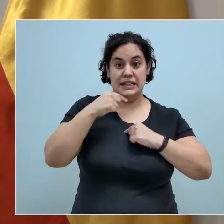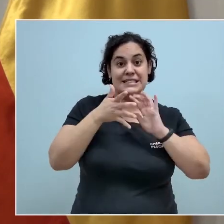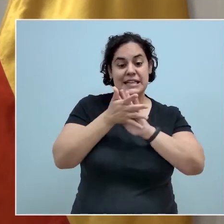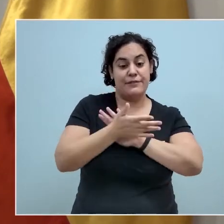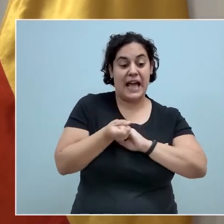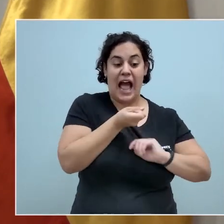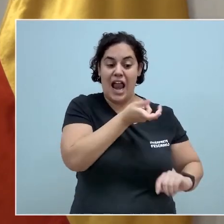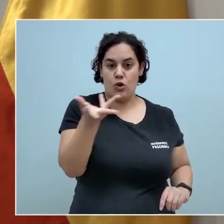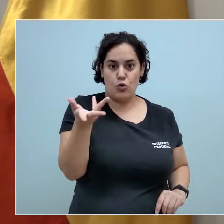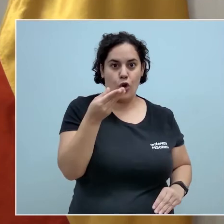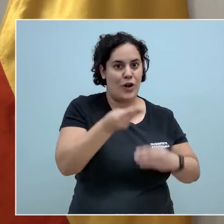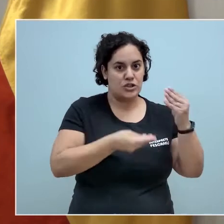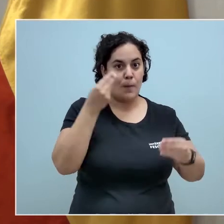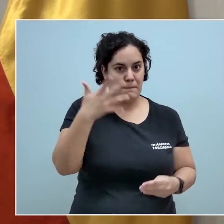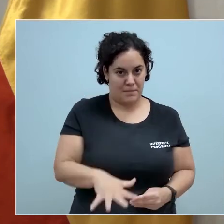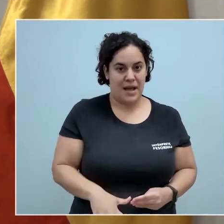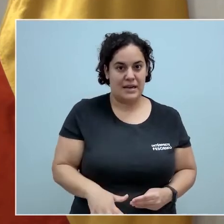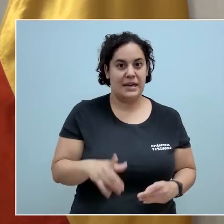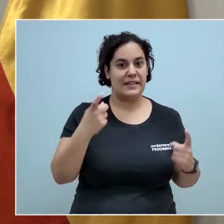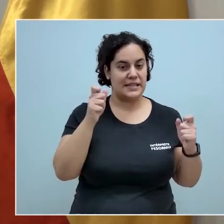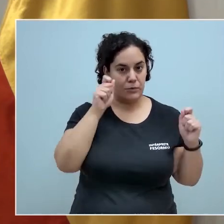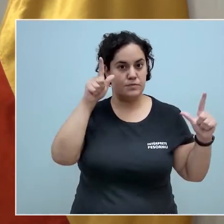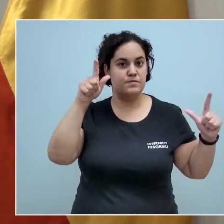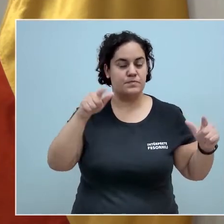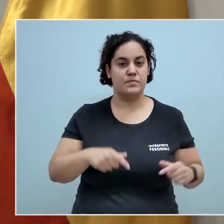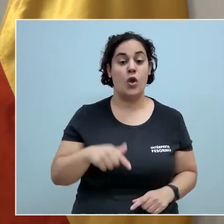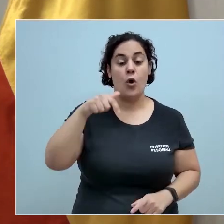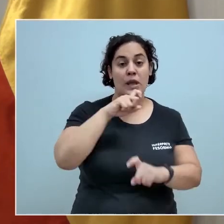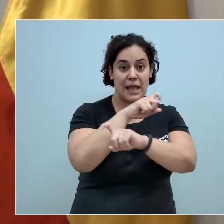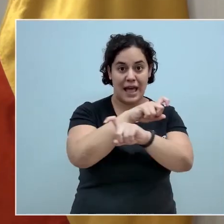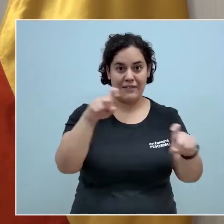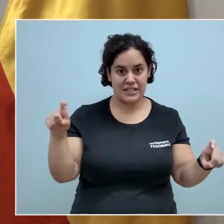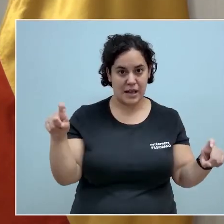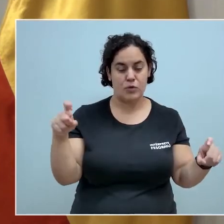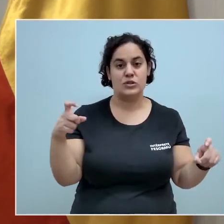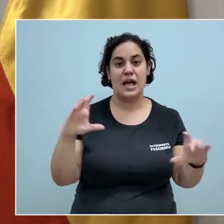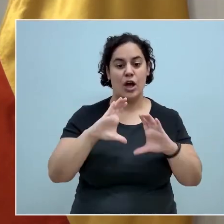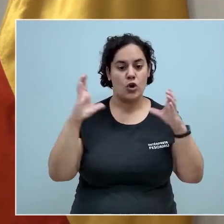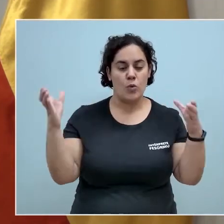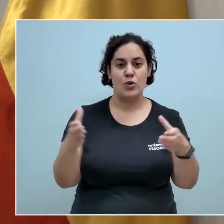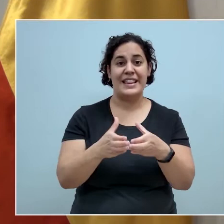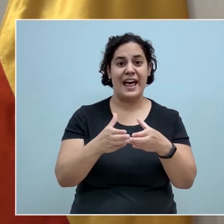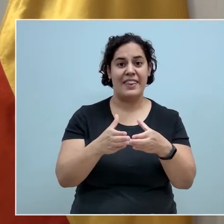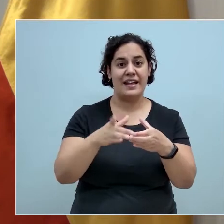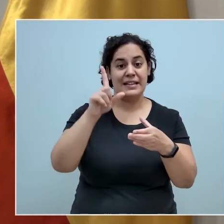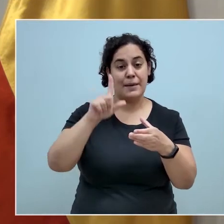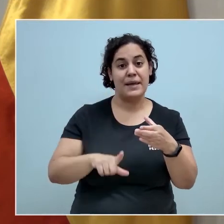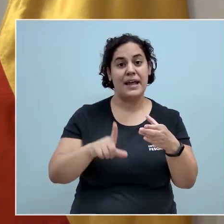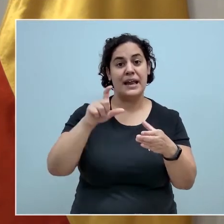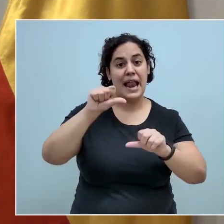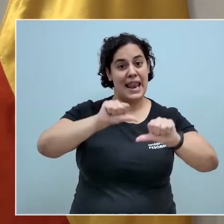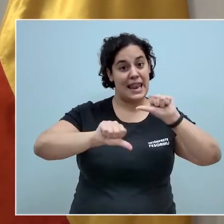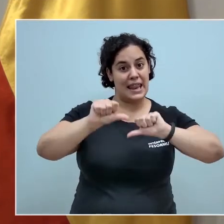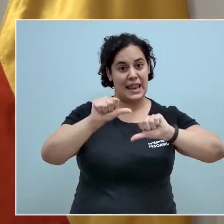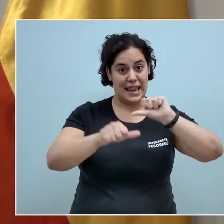hecho bien y hay que estar en alerta. Hoy queremos hacer un llamamiento a toda la comunidad latina, ya que